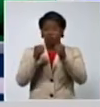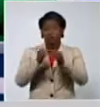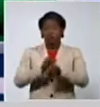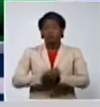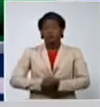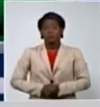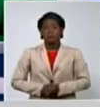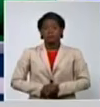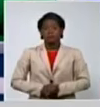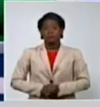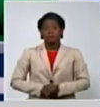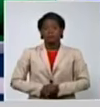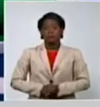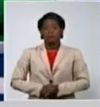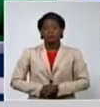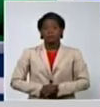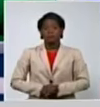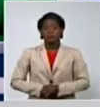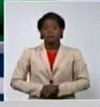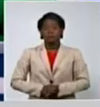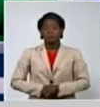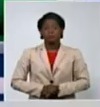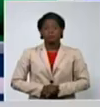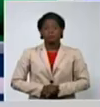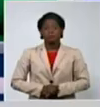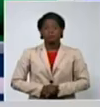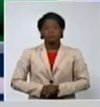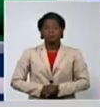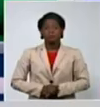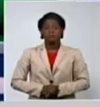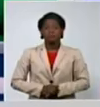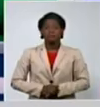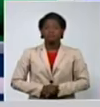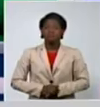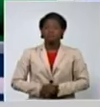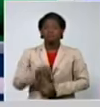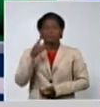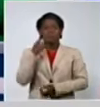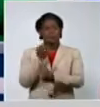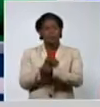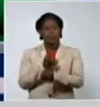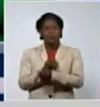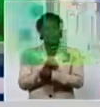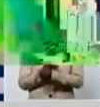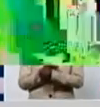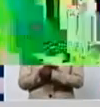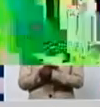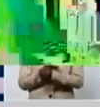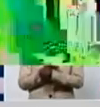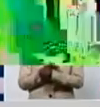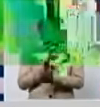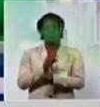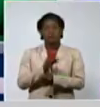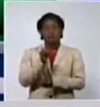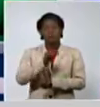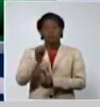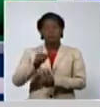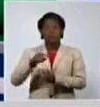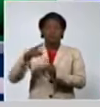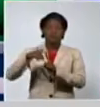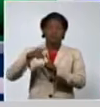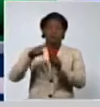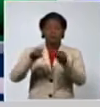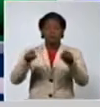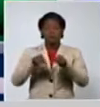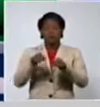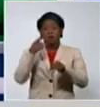de graves en nuestras terapias intensivas. Mucho riesgo para la vida de estas personas.